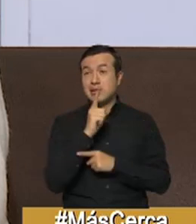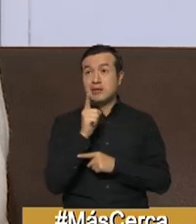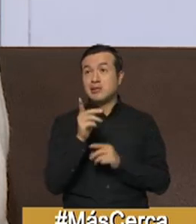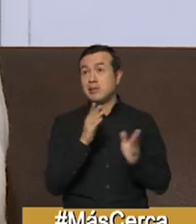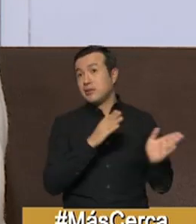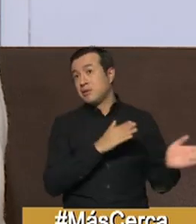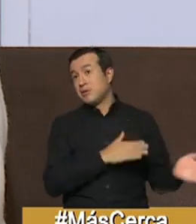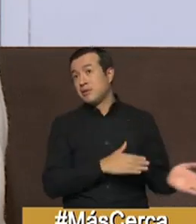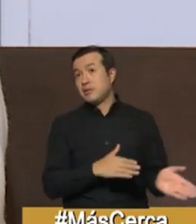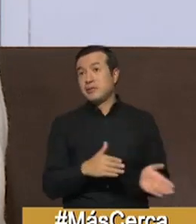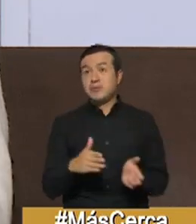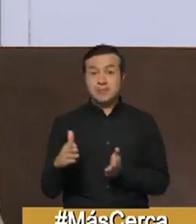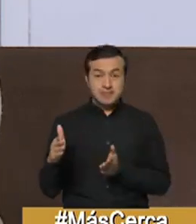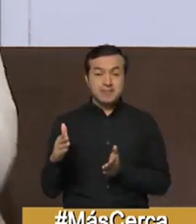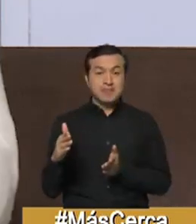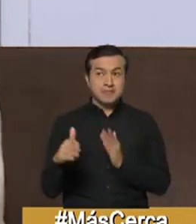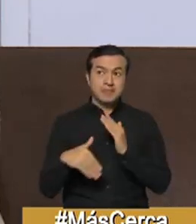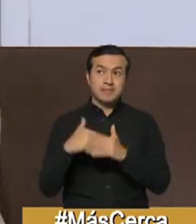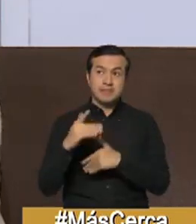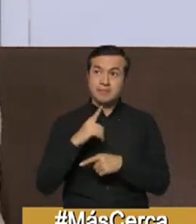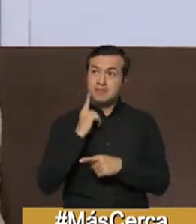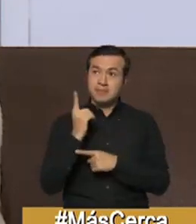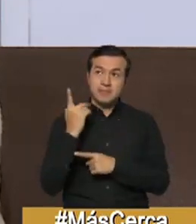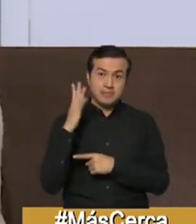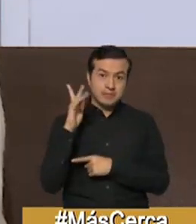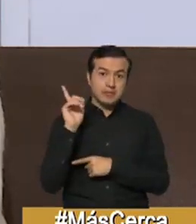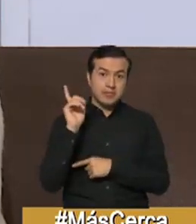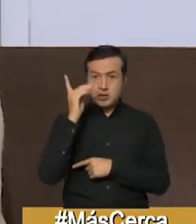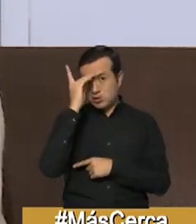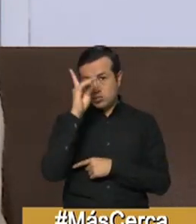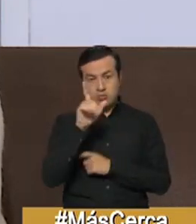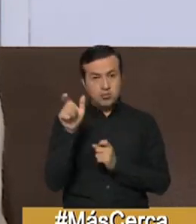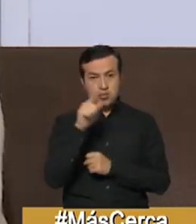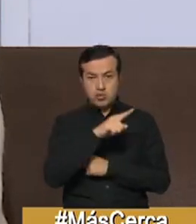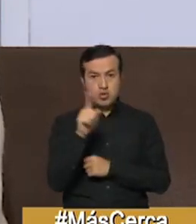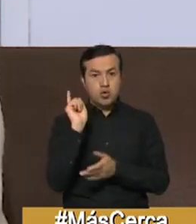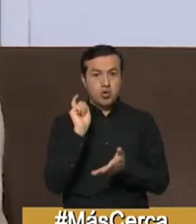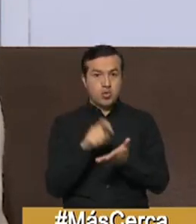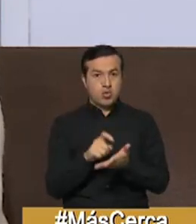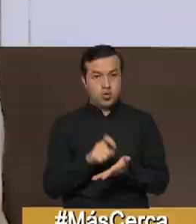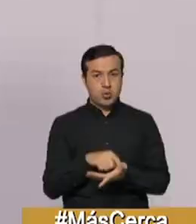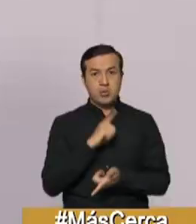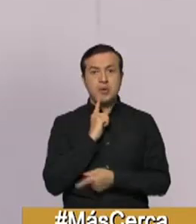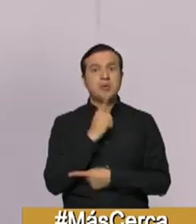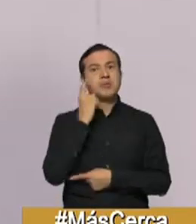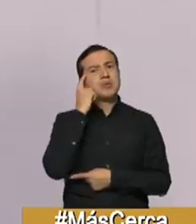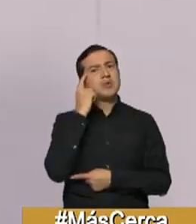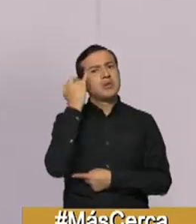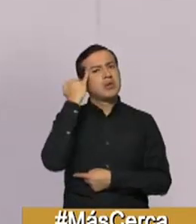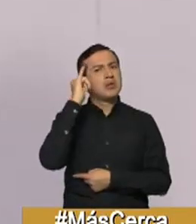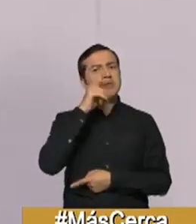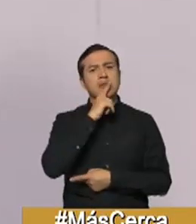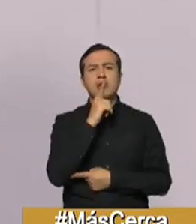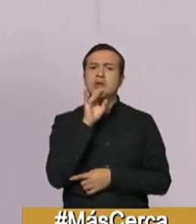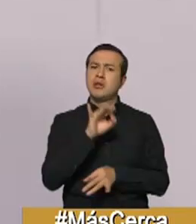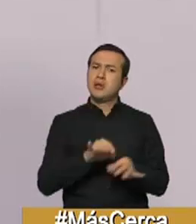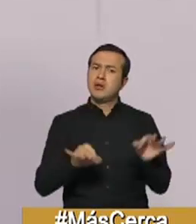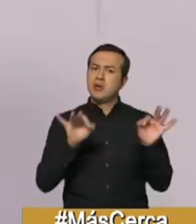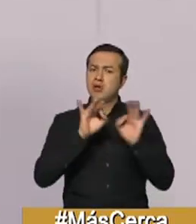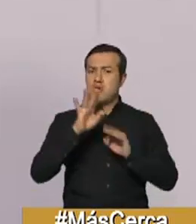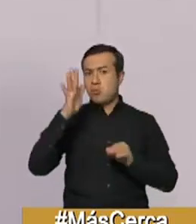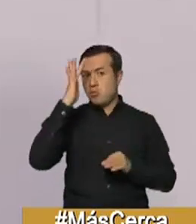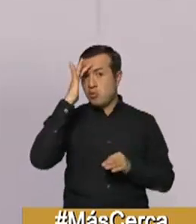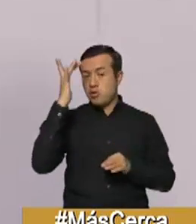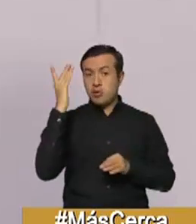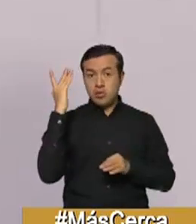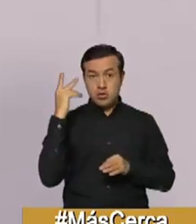finalistas, para que luego ya el resto lo haga la gente de Twitter. Perfecto. Bueno, me parece que esta iniciativa es muy importante porque tal vez a